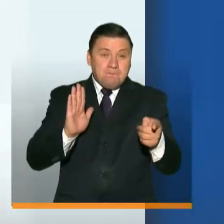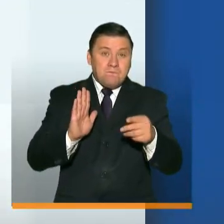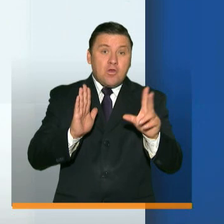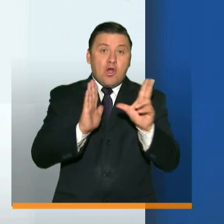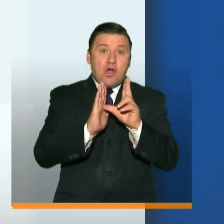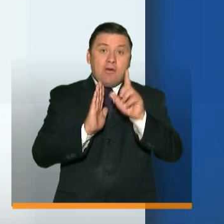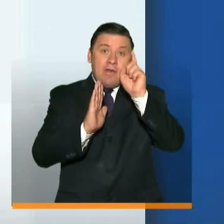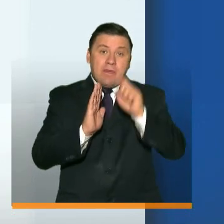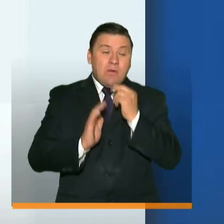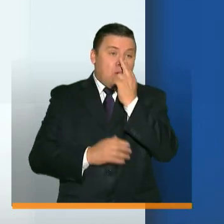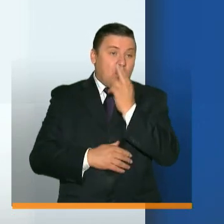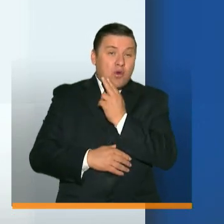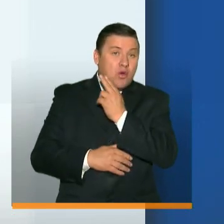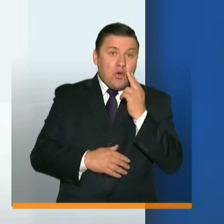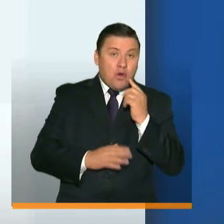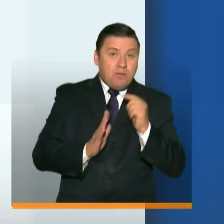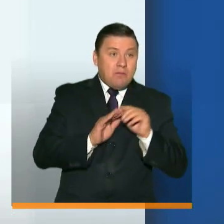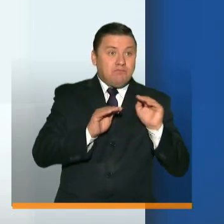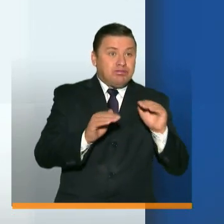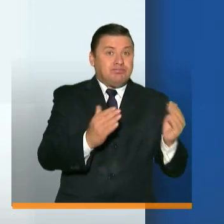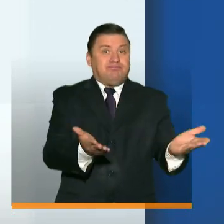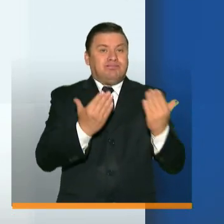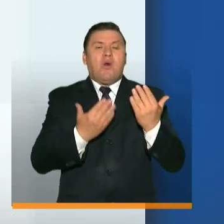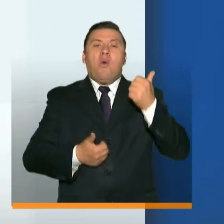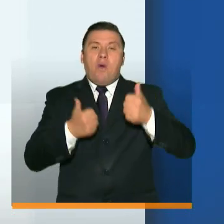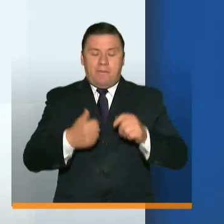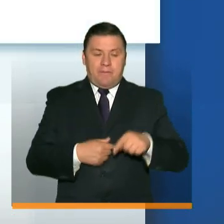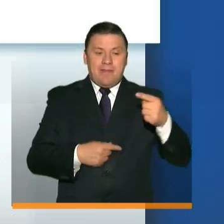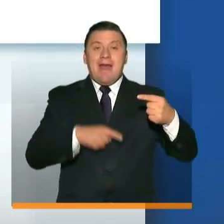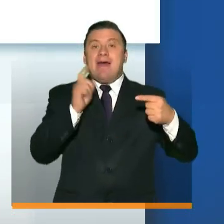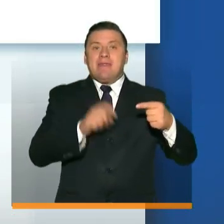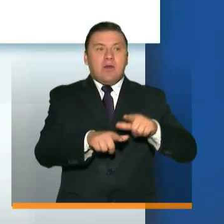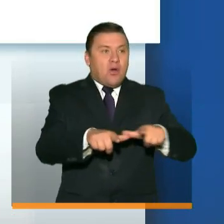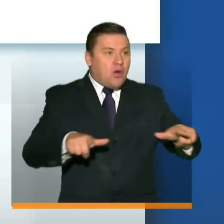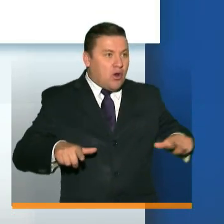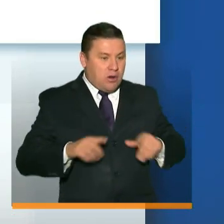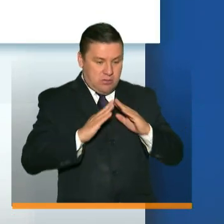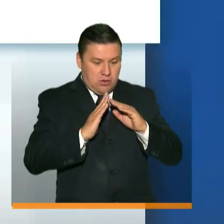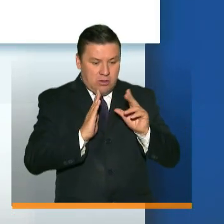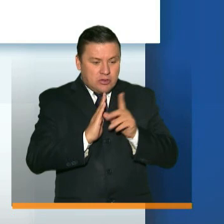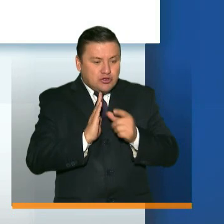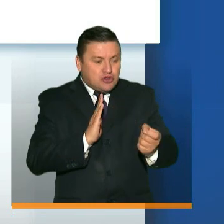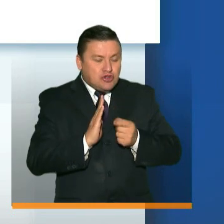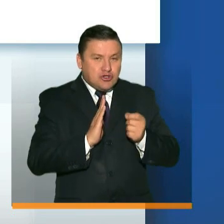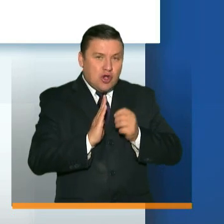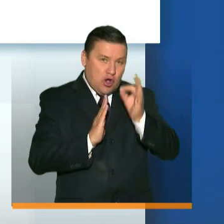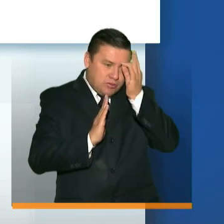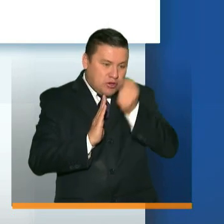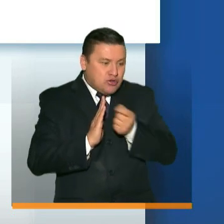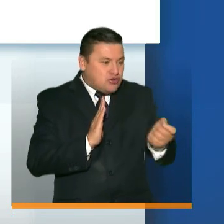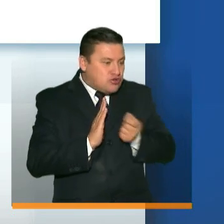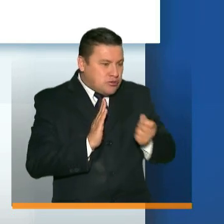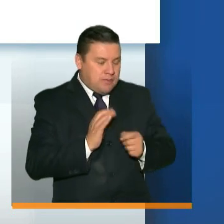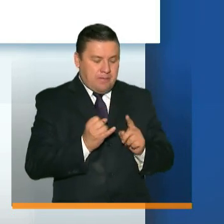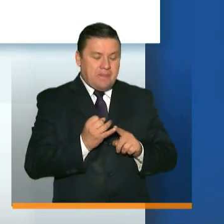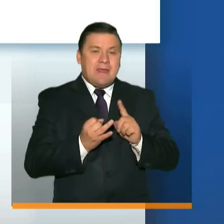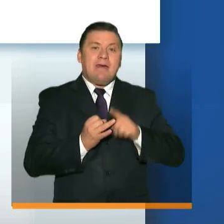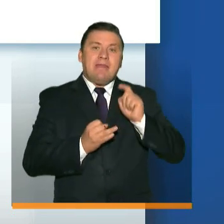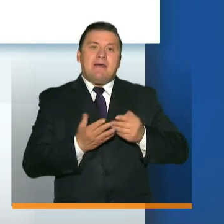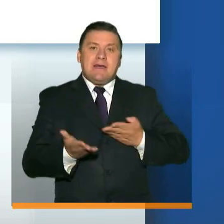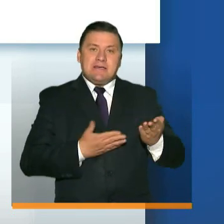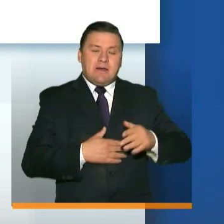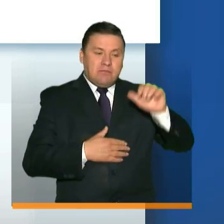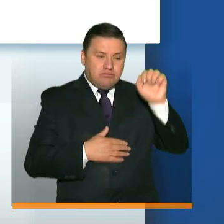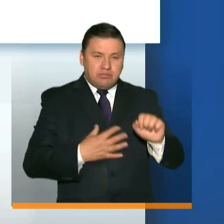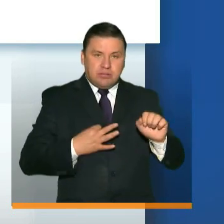hoteles deben cumplir para presentarse a las convocatorias son tener una ubicación geográfica cercana a los centros hospitalarios, tener servicios